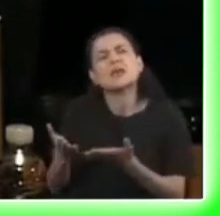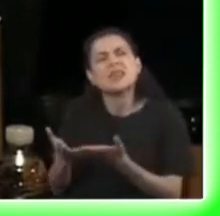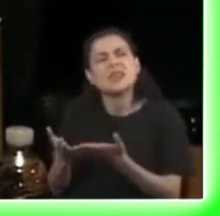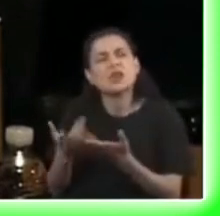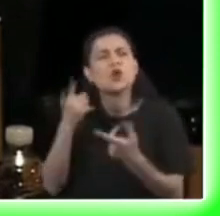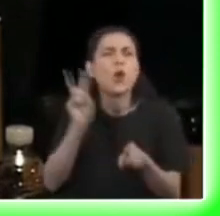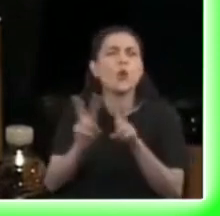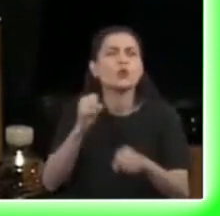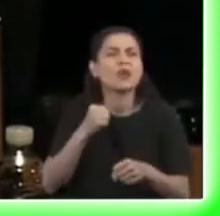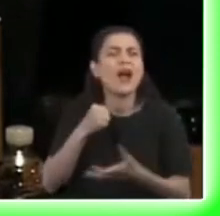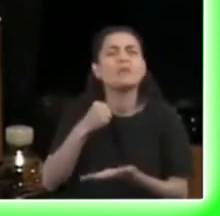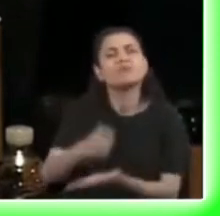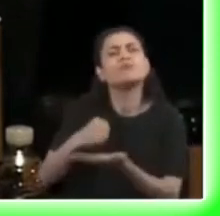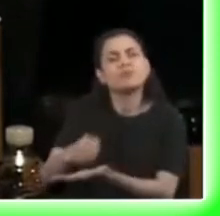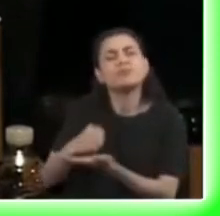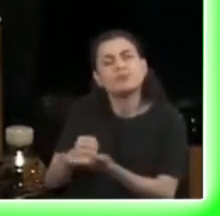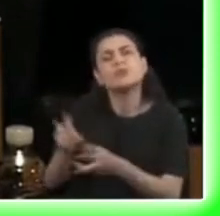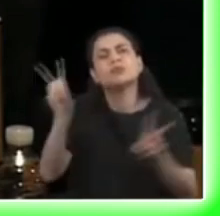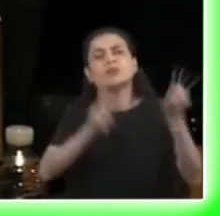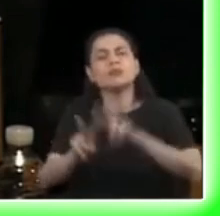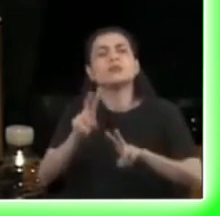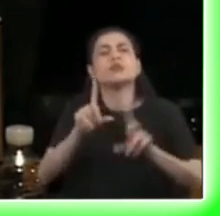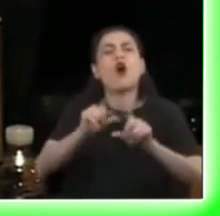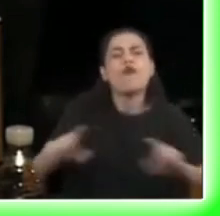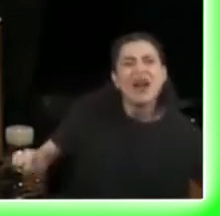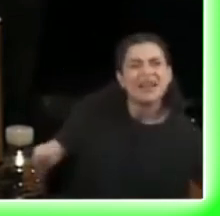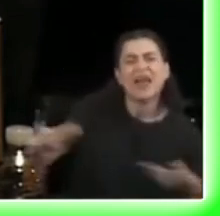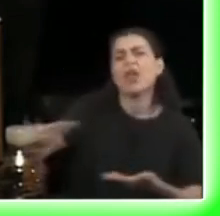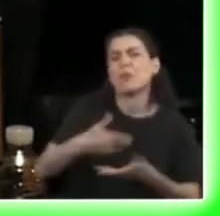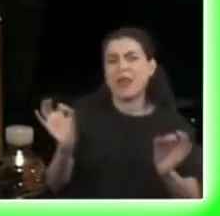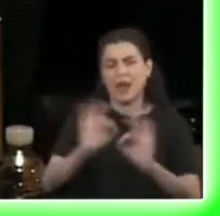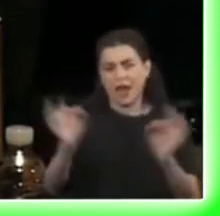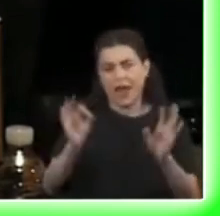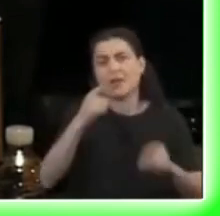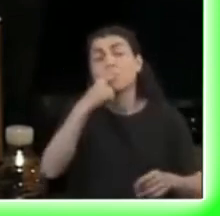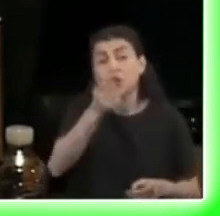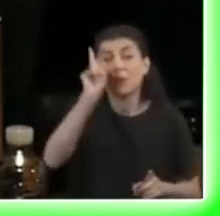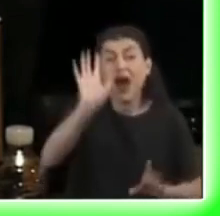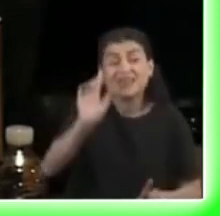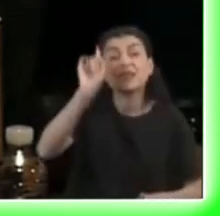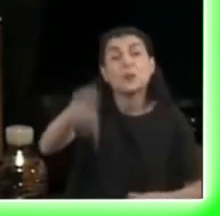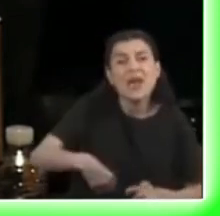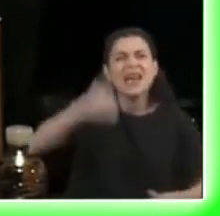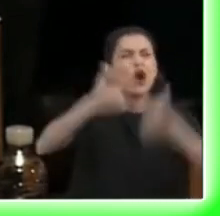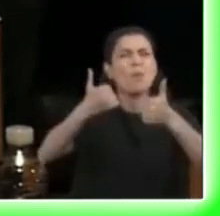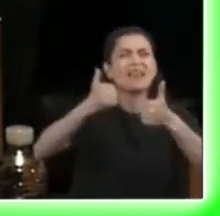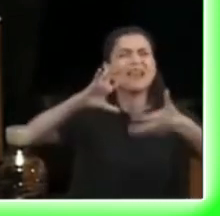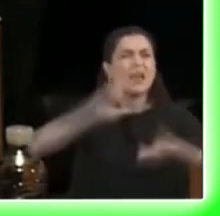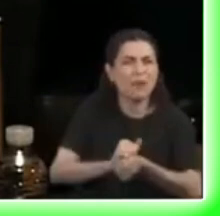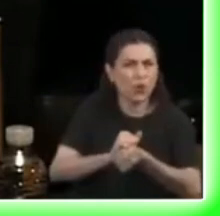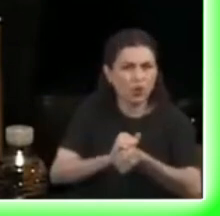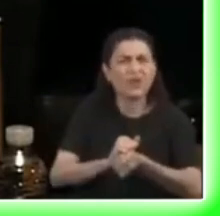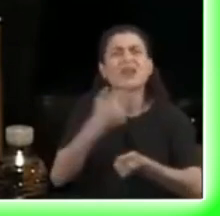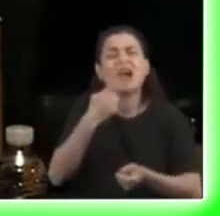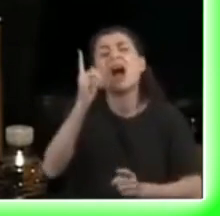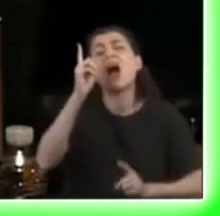la oferta en lugar de la demanda. De esta manera, lo único que se logra es destrozar por completo la competencia, garantizando